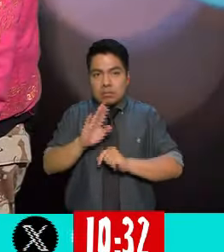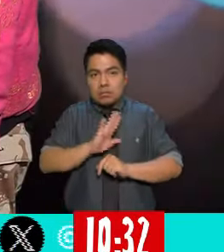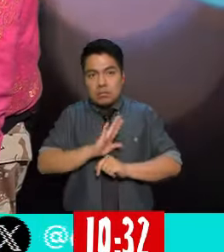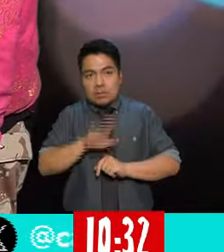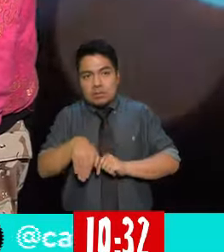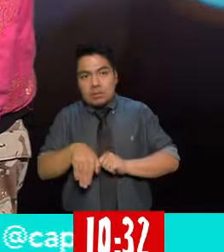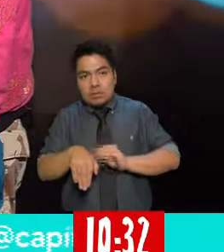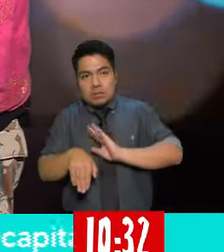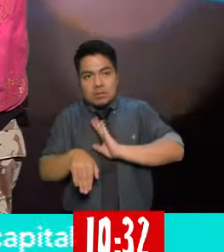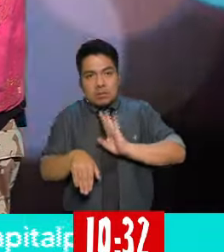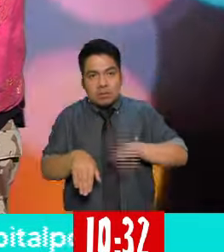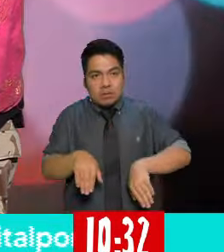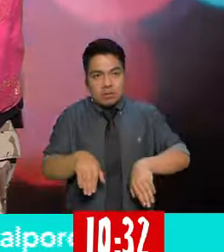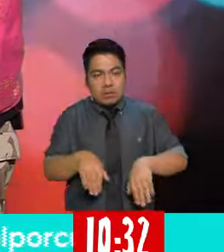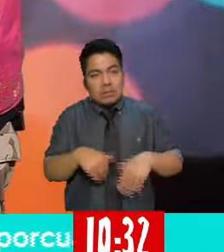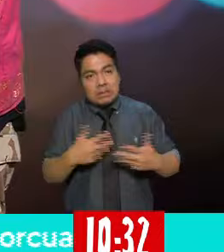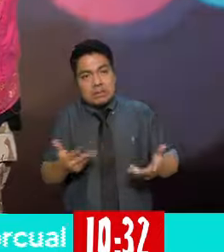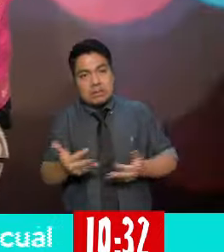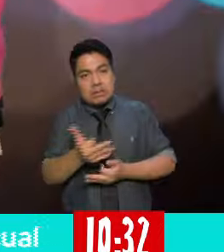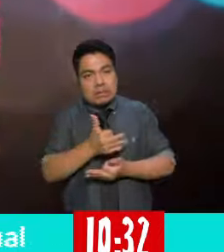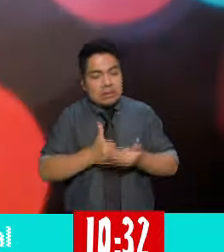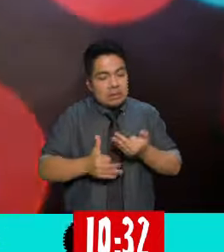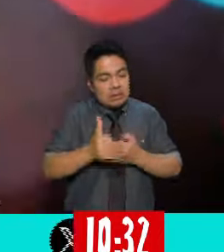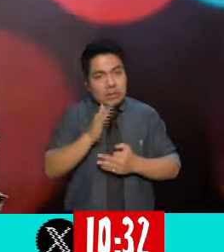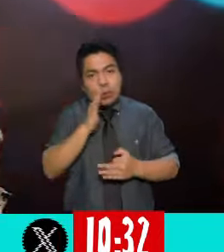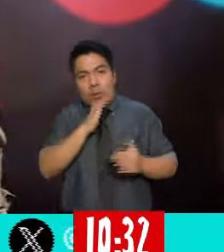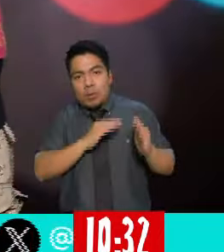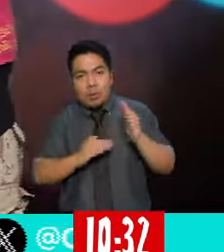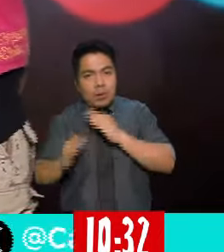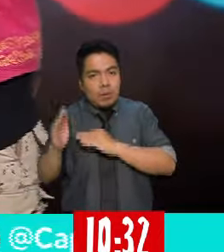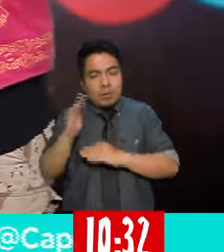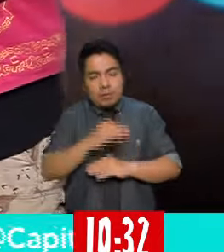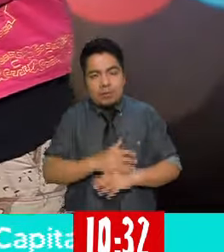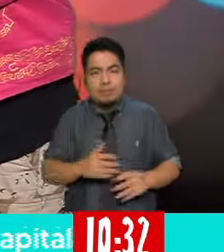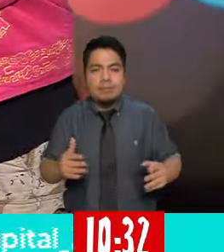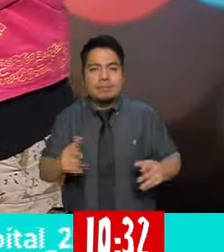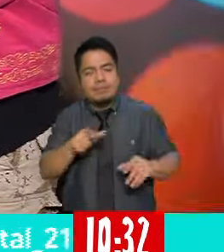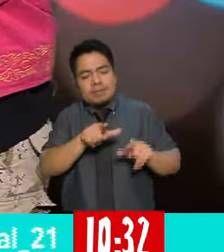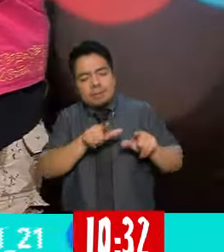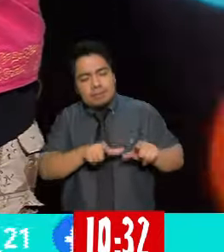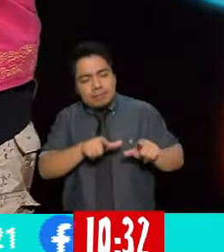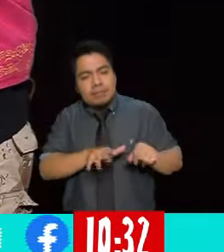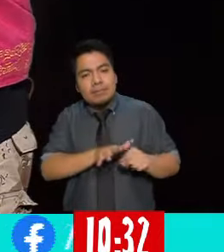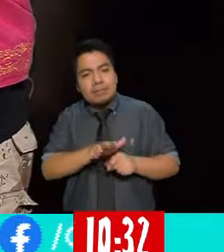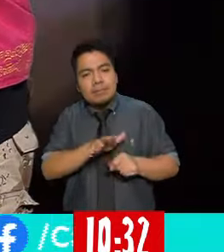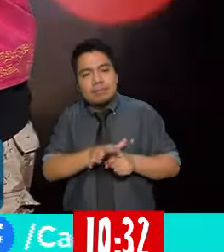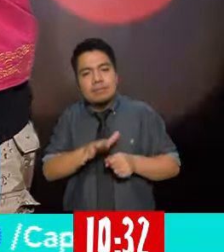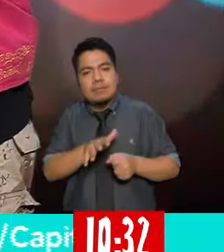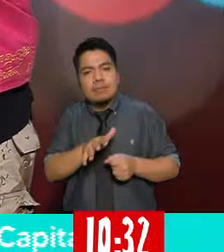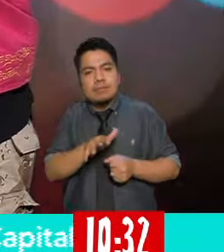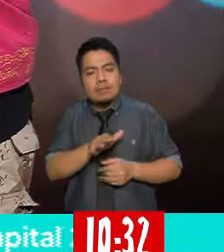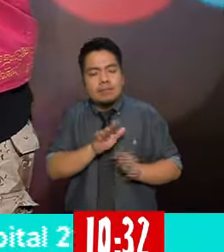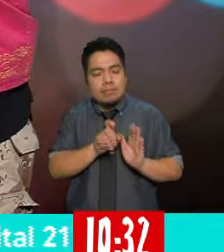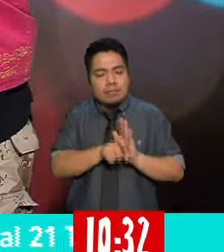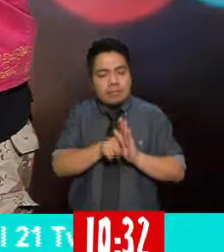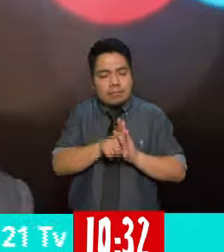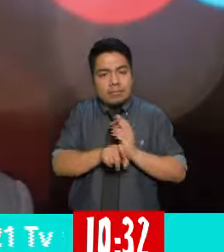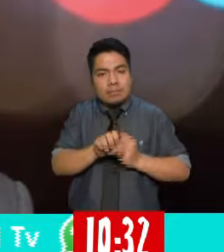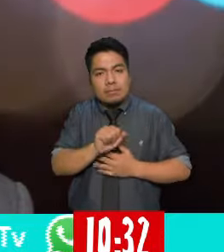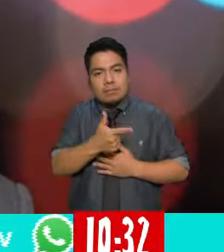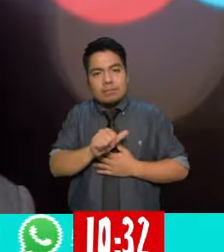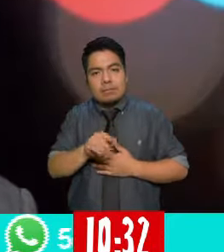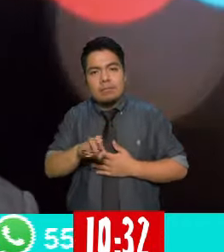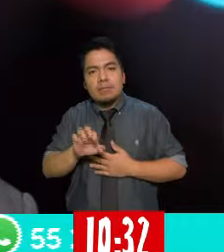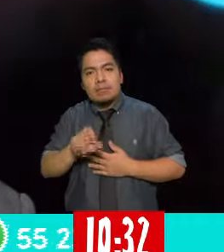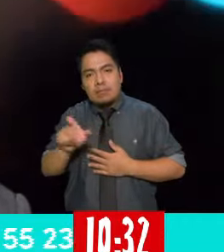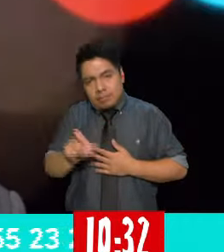no sabe? Más sale la parte esa desbocada. Exactamente. Tus redes, ¿cómo estás? En Instagram estoy como Sergio Almaguer